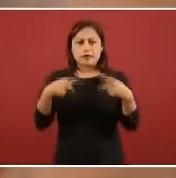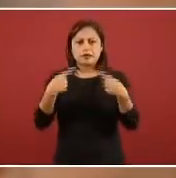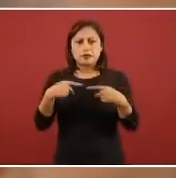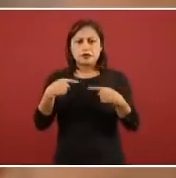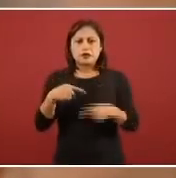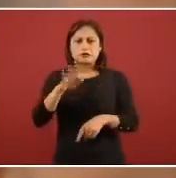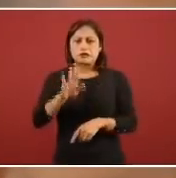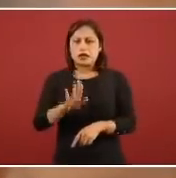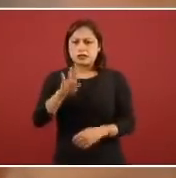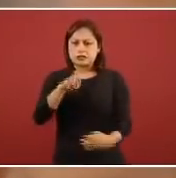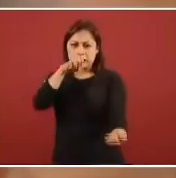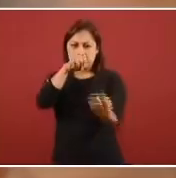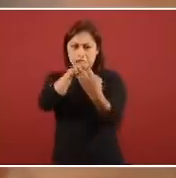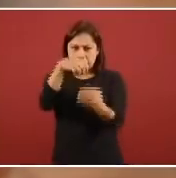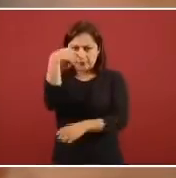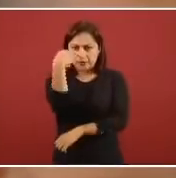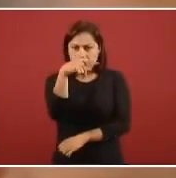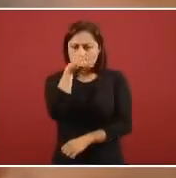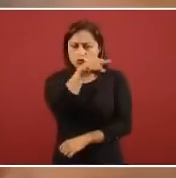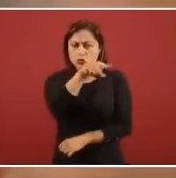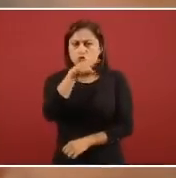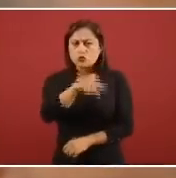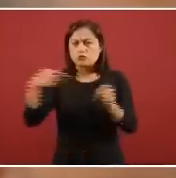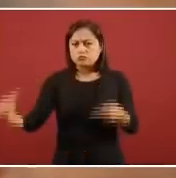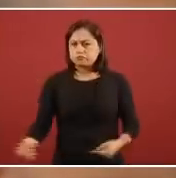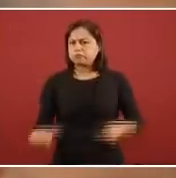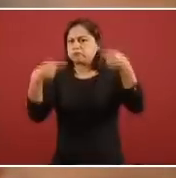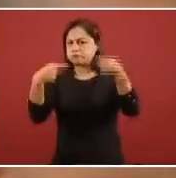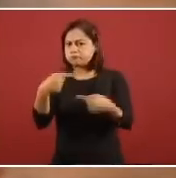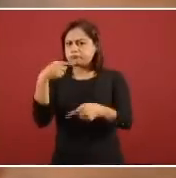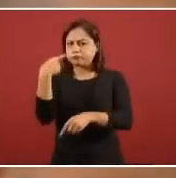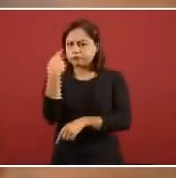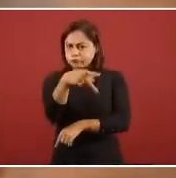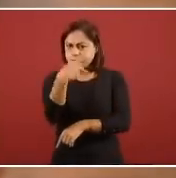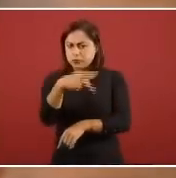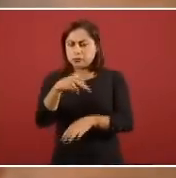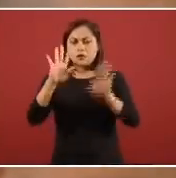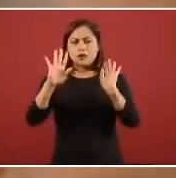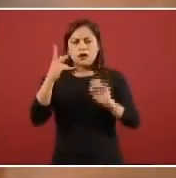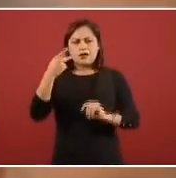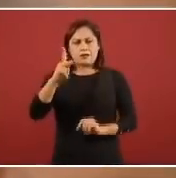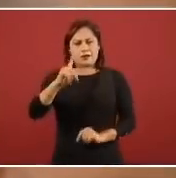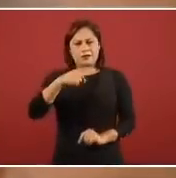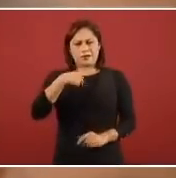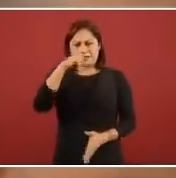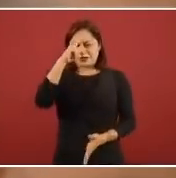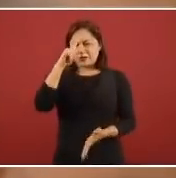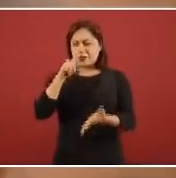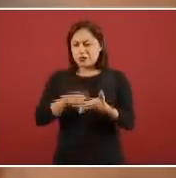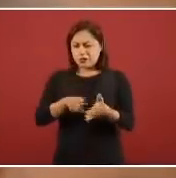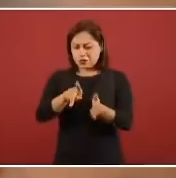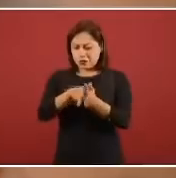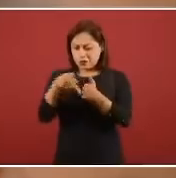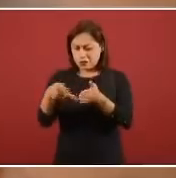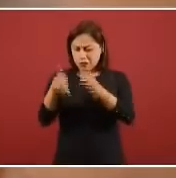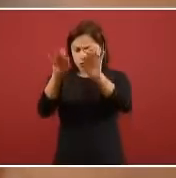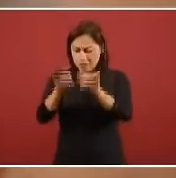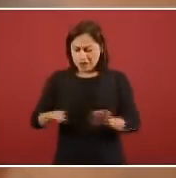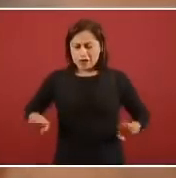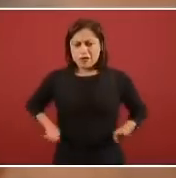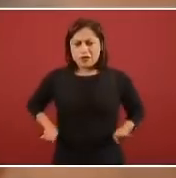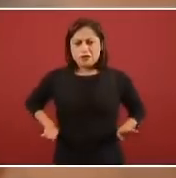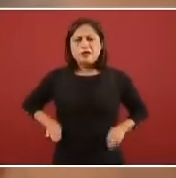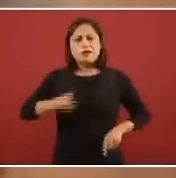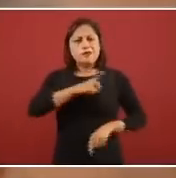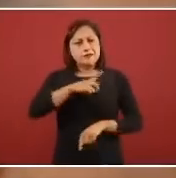sucedió en el Zócalo, ya que en el Zócalo él estaba reportando lo que estaba sucediendo y la gente se le empezó a abalanzar, a gritarle que es